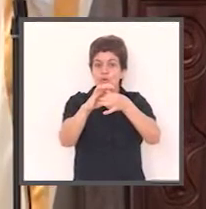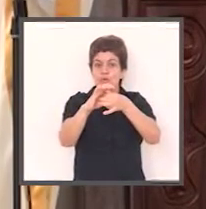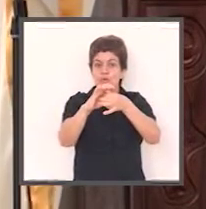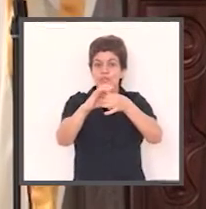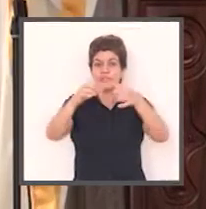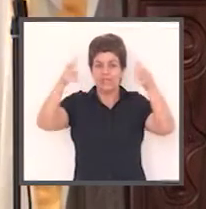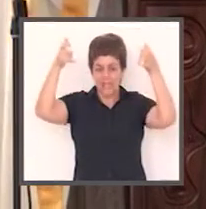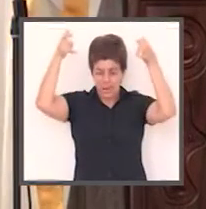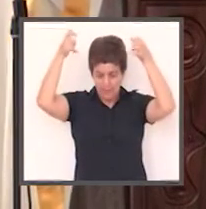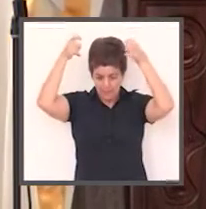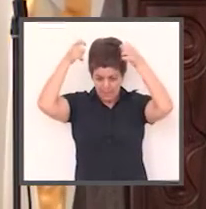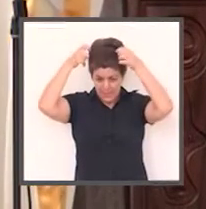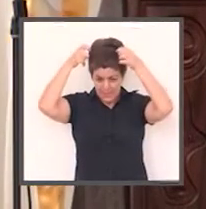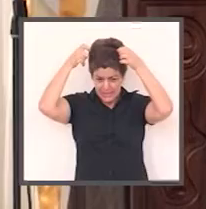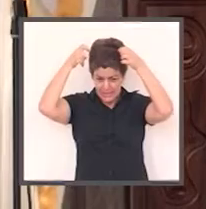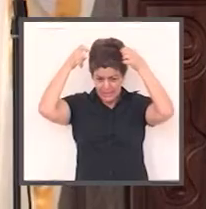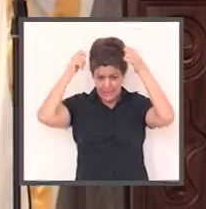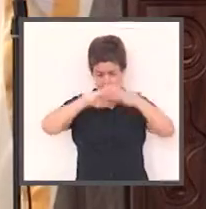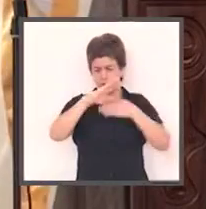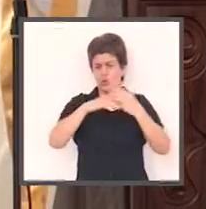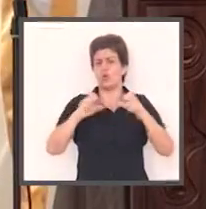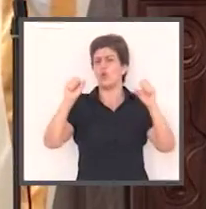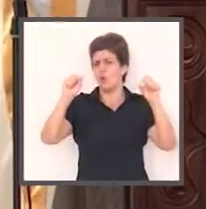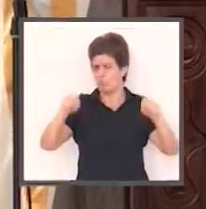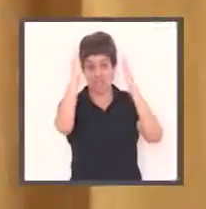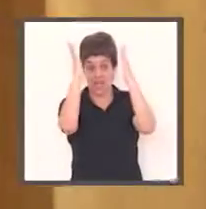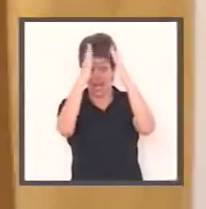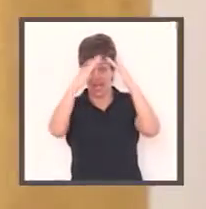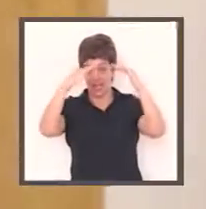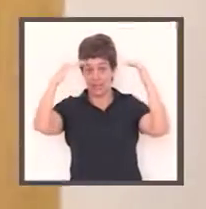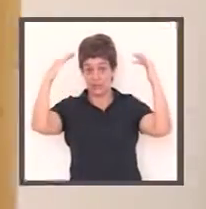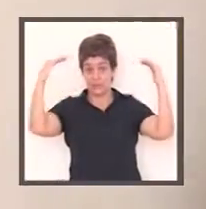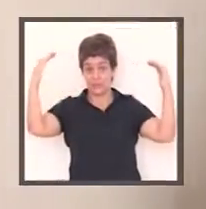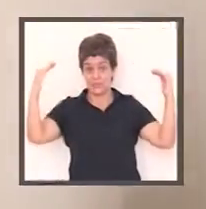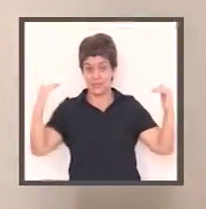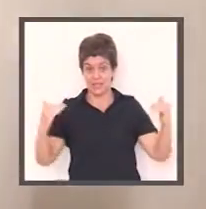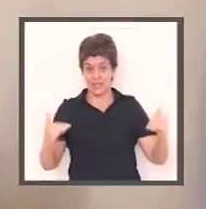su majestad omnipotente.